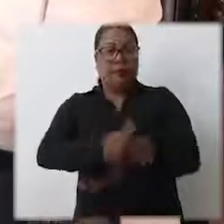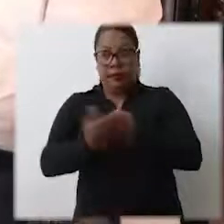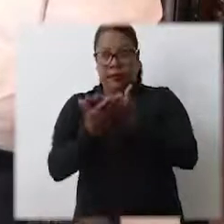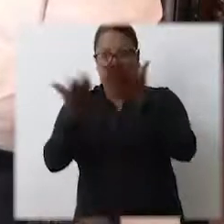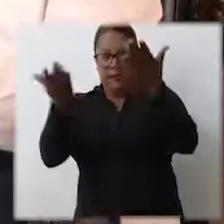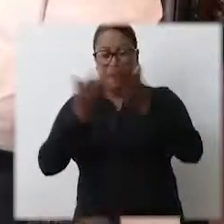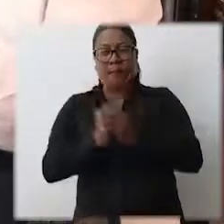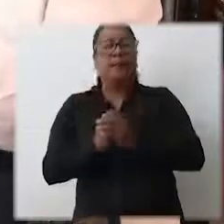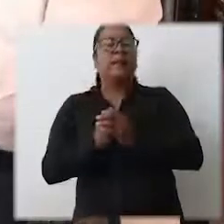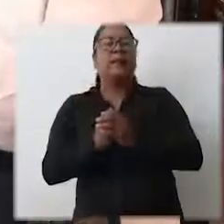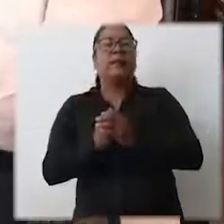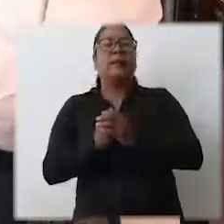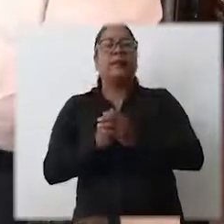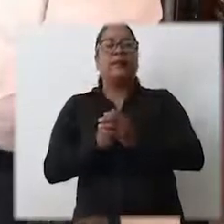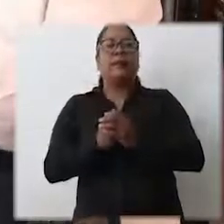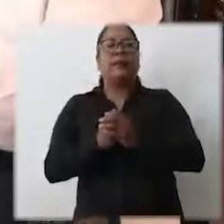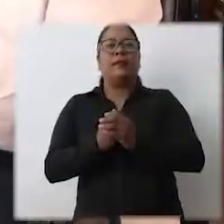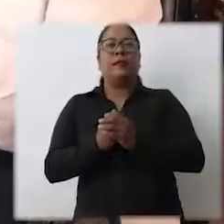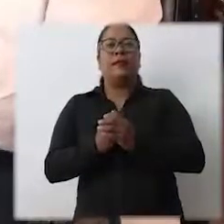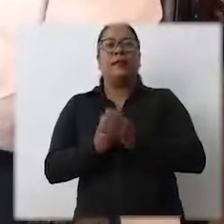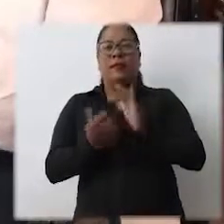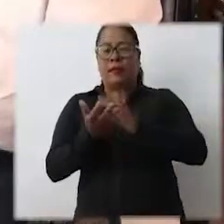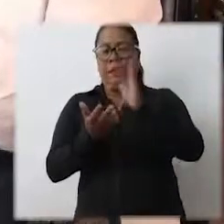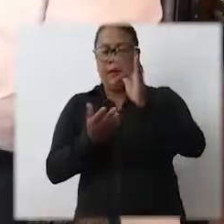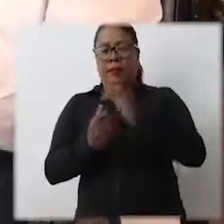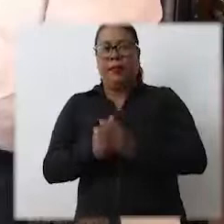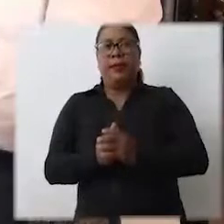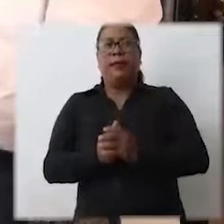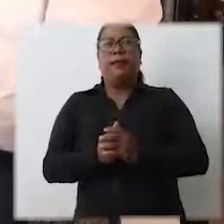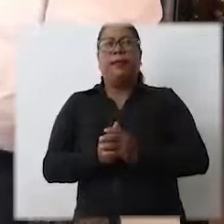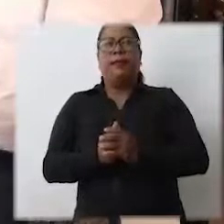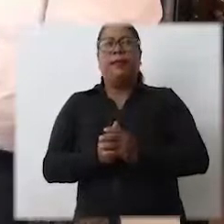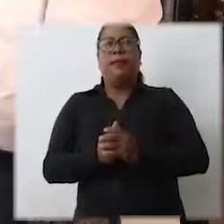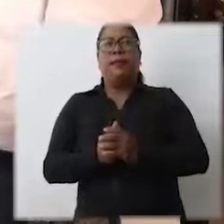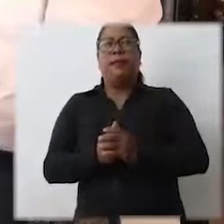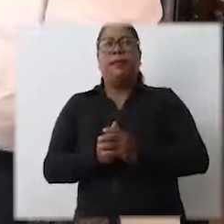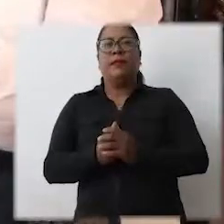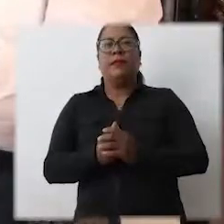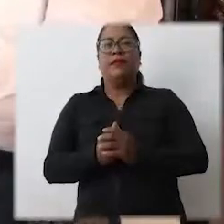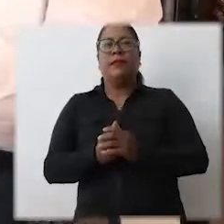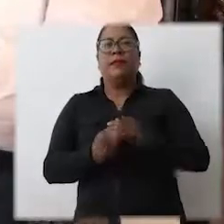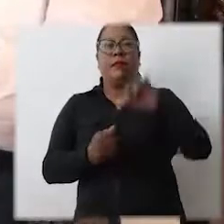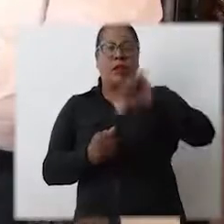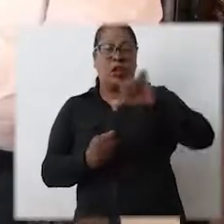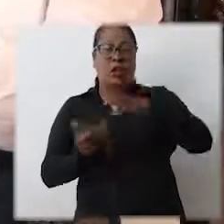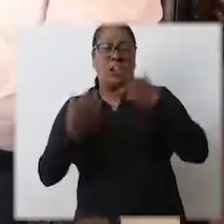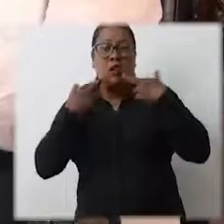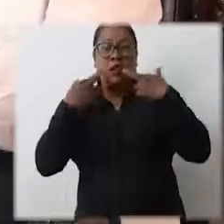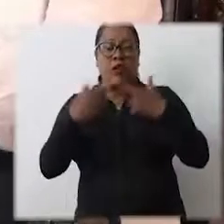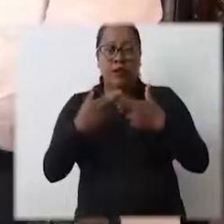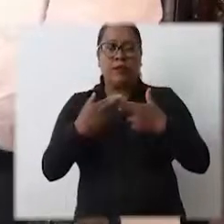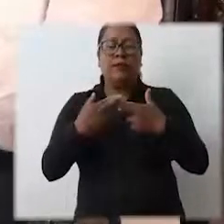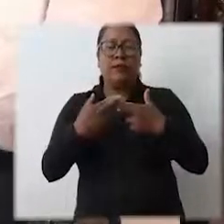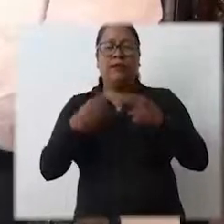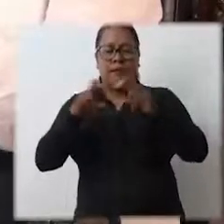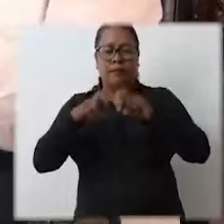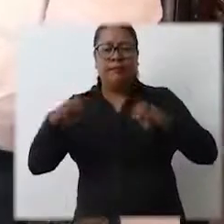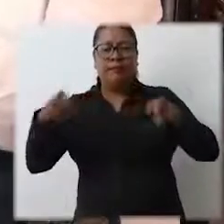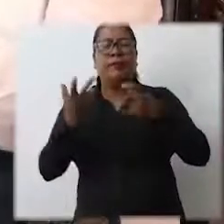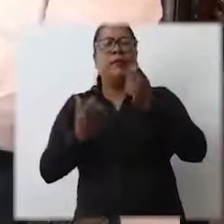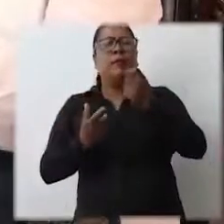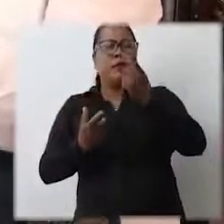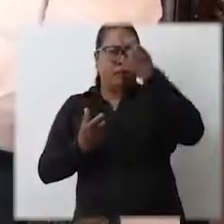y Asuntos Indígenas, traigo a este, al seno de este cabildo, la propuesta del punto de